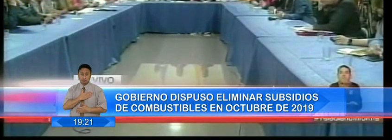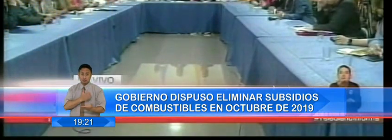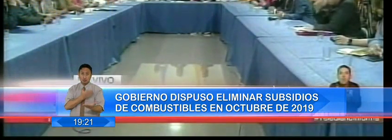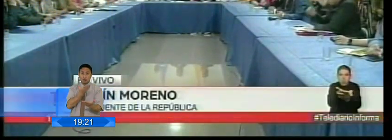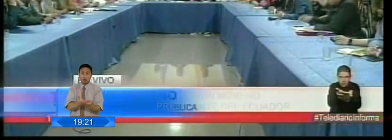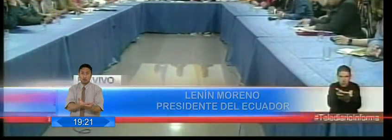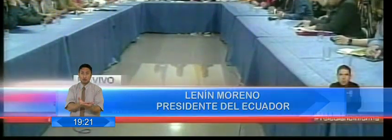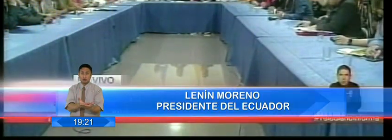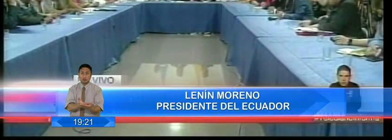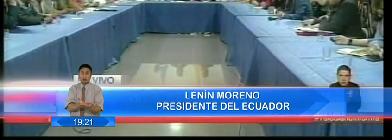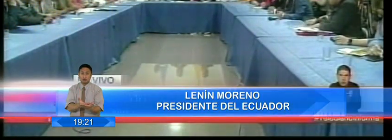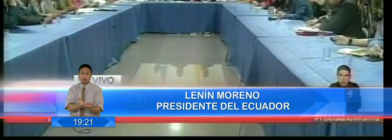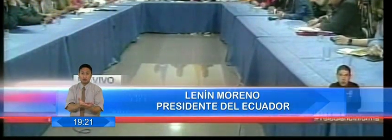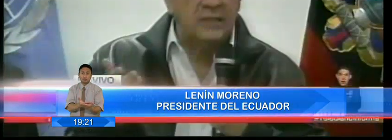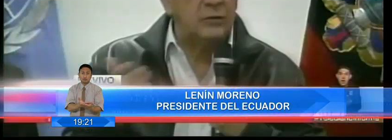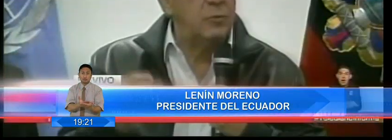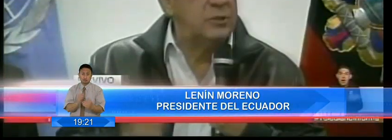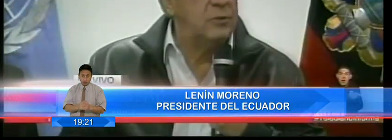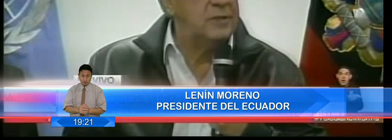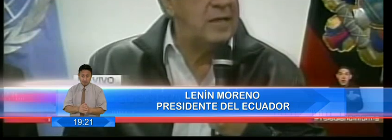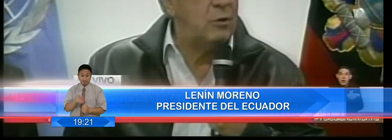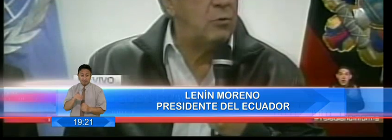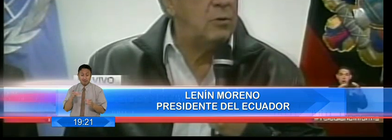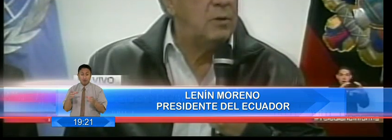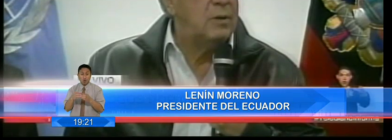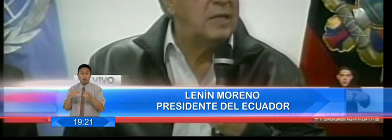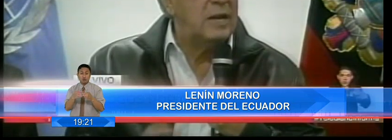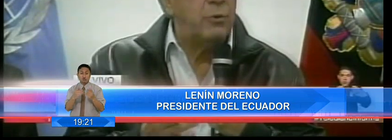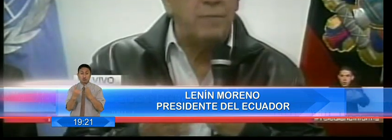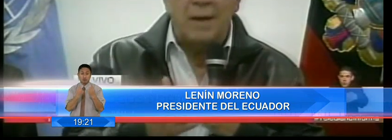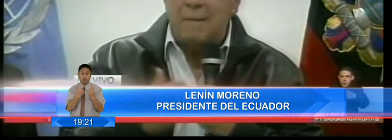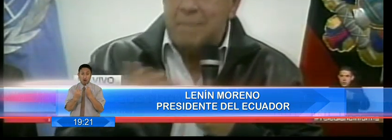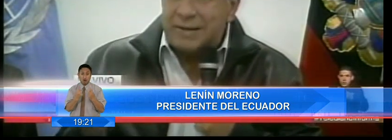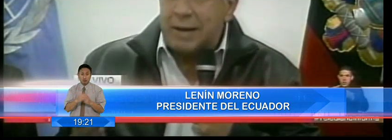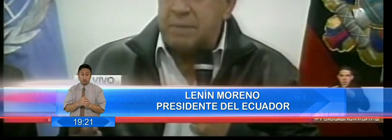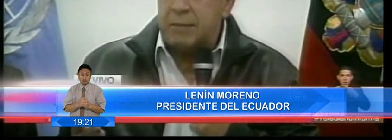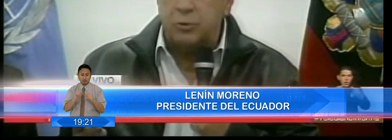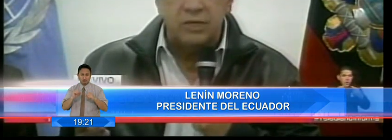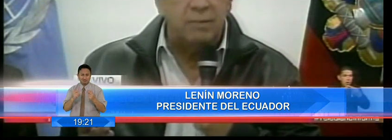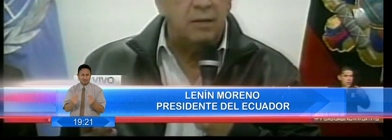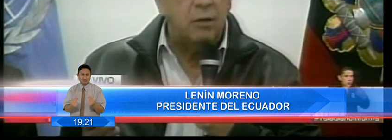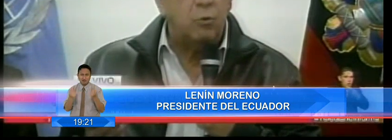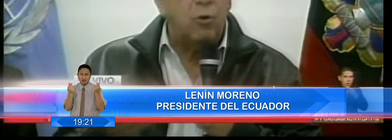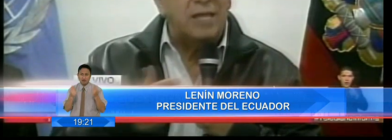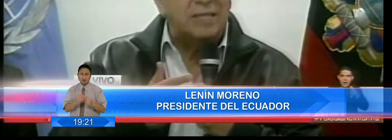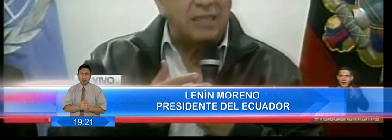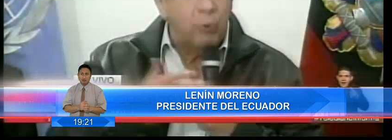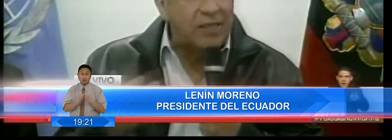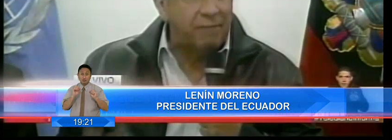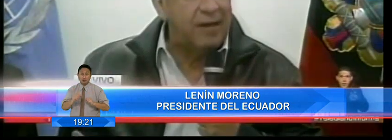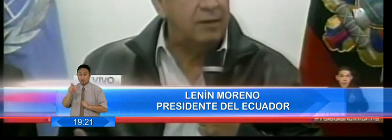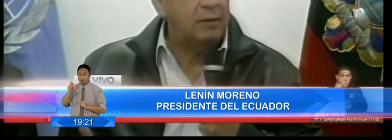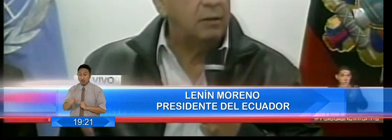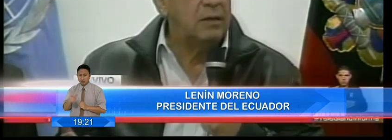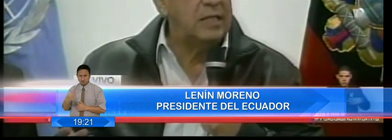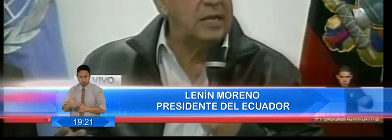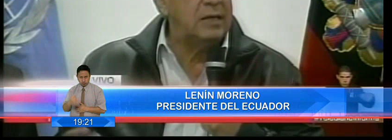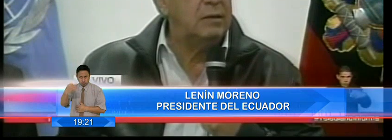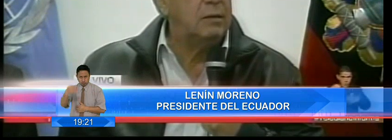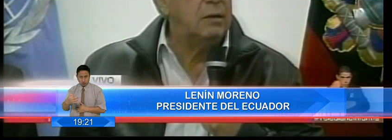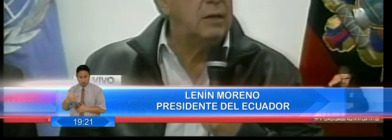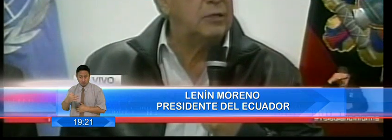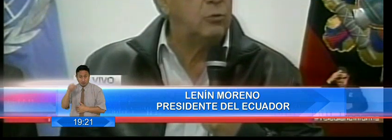es generar estas comisiones de diálogo que de la forma más rápida posible, con gente de buena fe,